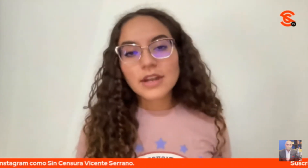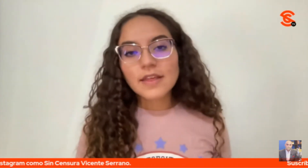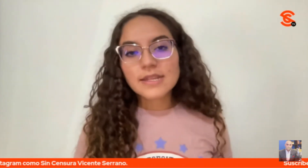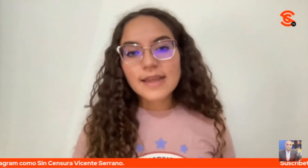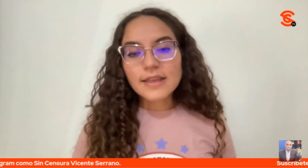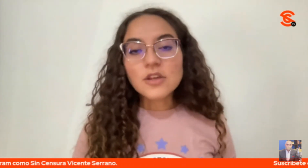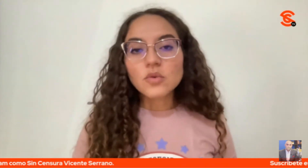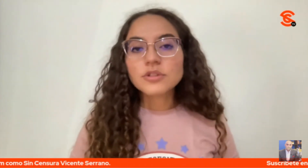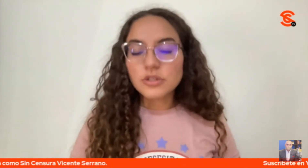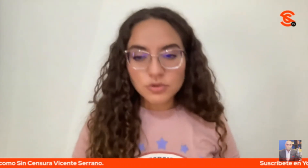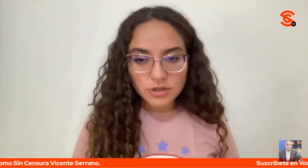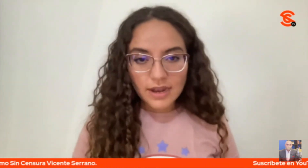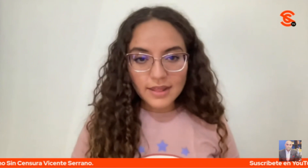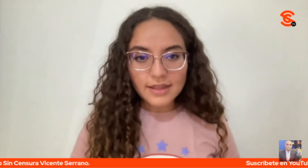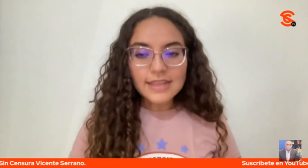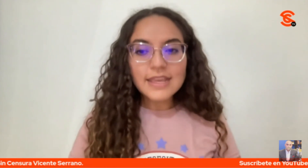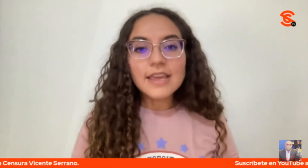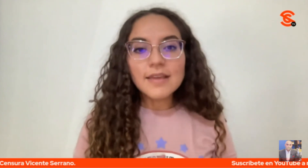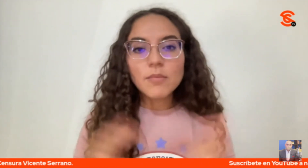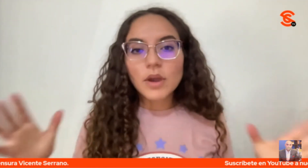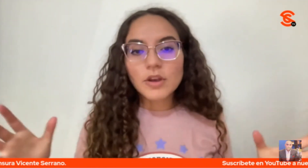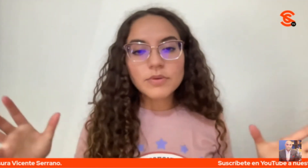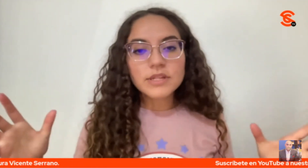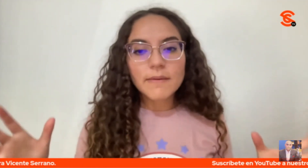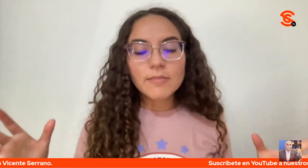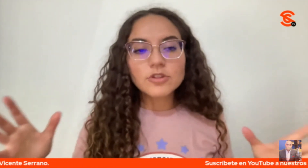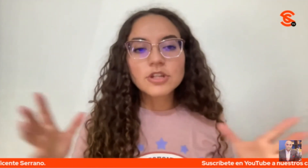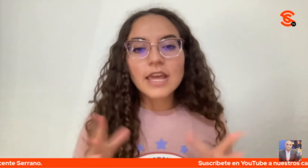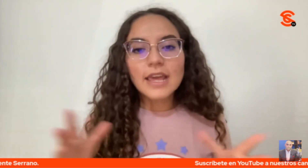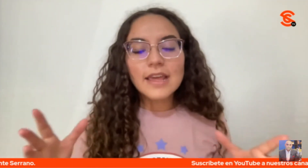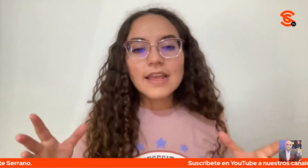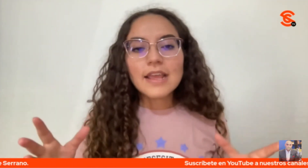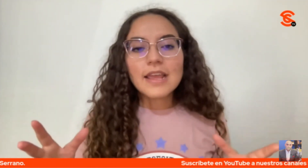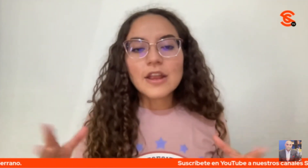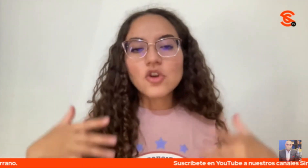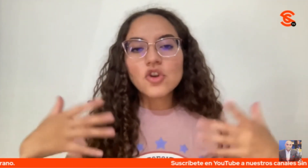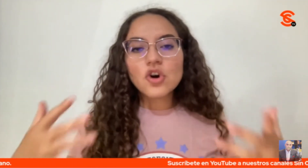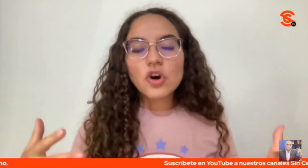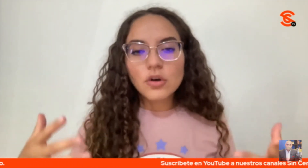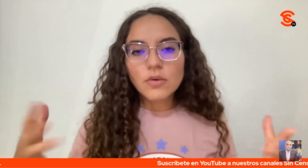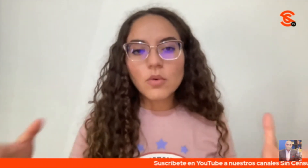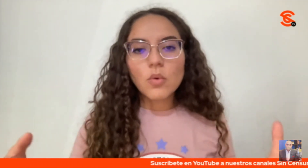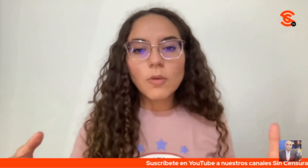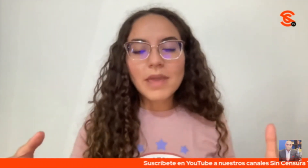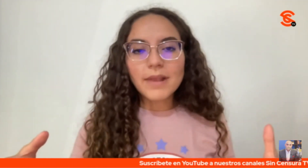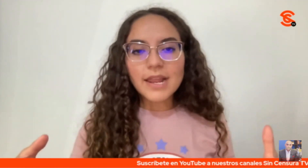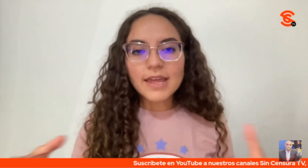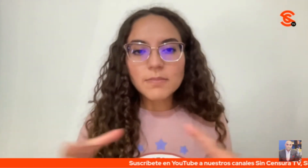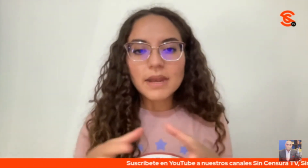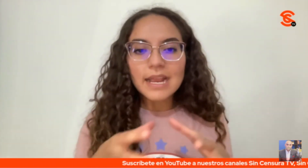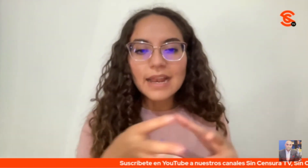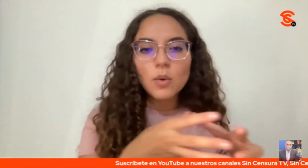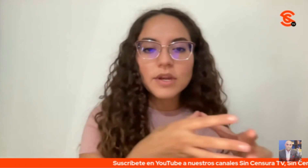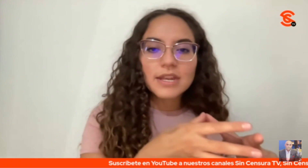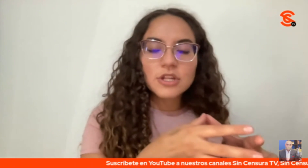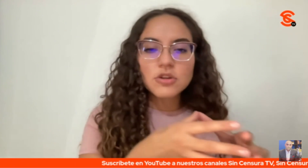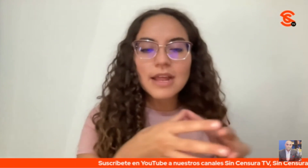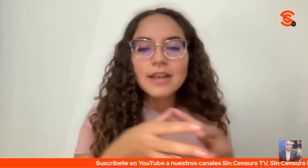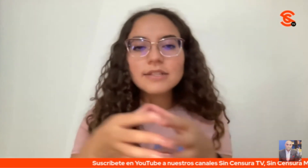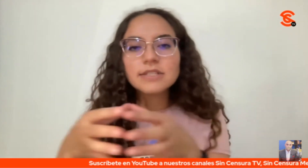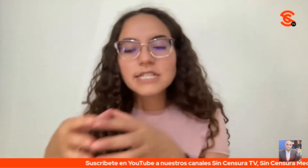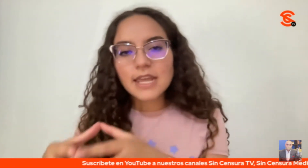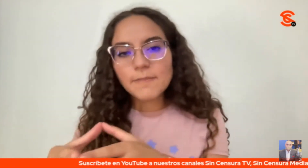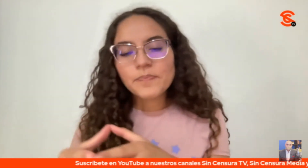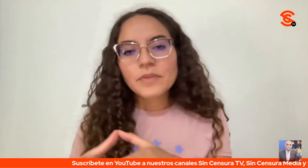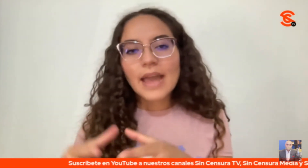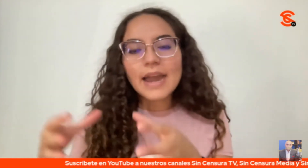en contra de esa inconstitucionalidad. Y bueno, pues sabemos que no hubo viabilidad para que la Guardia